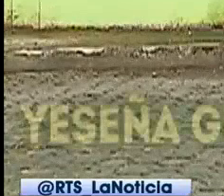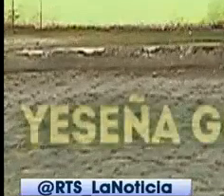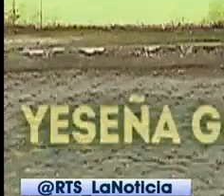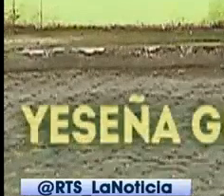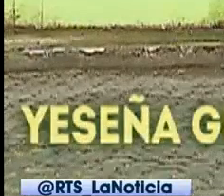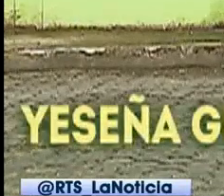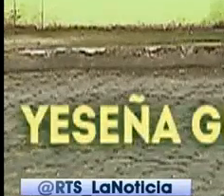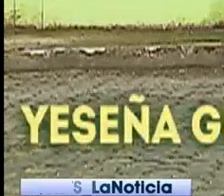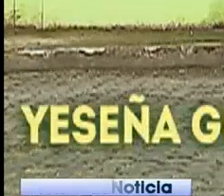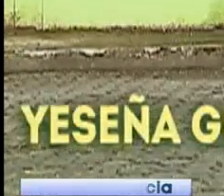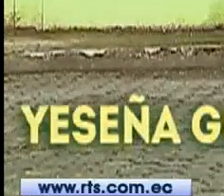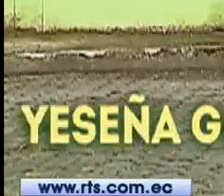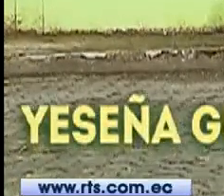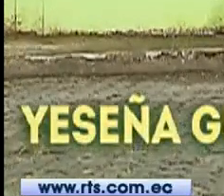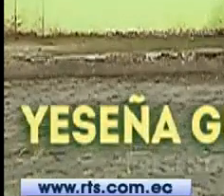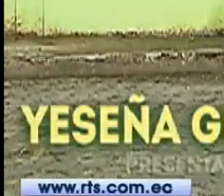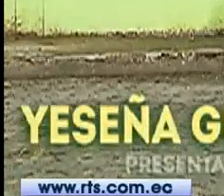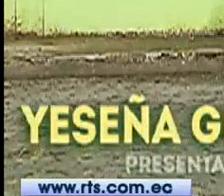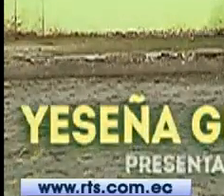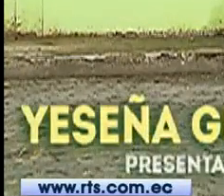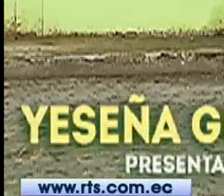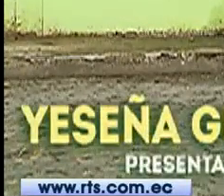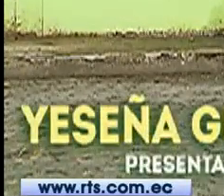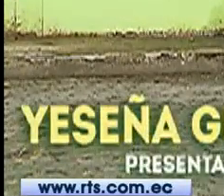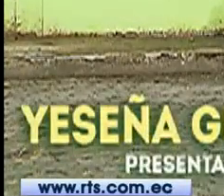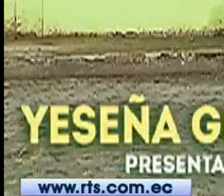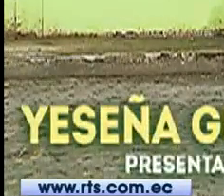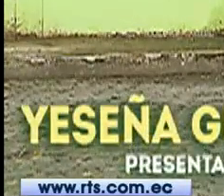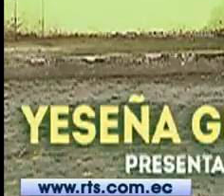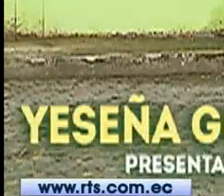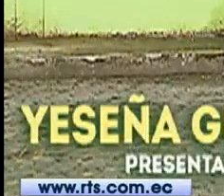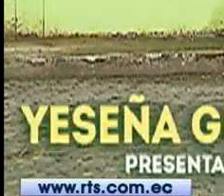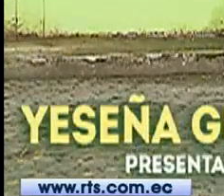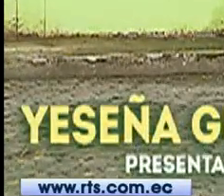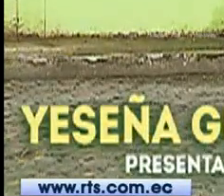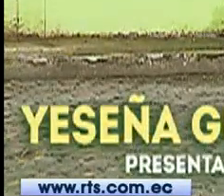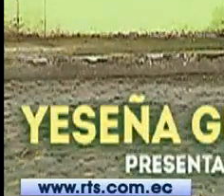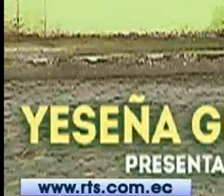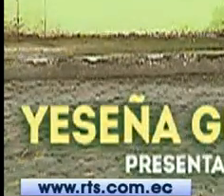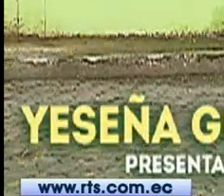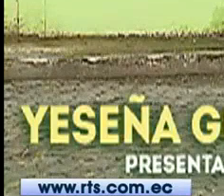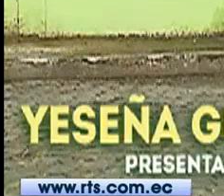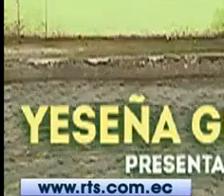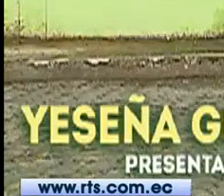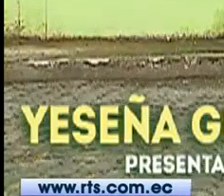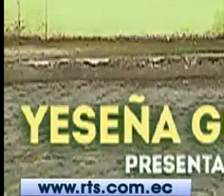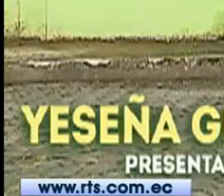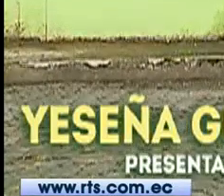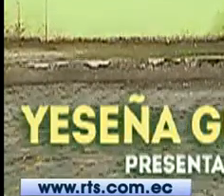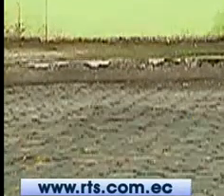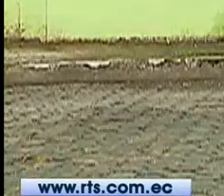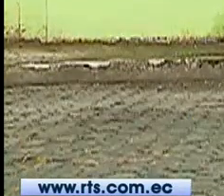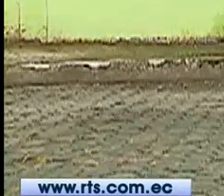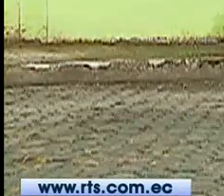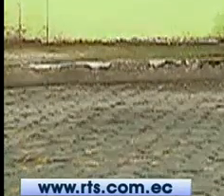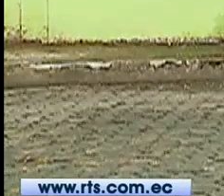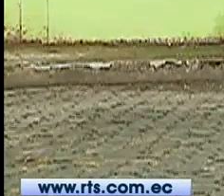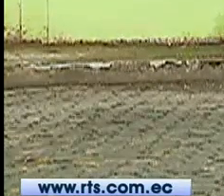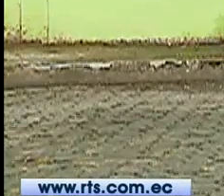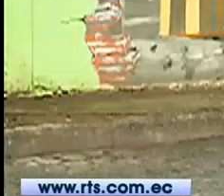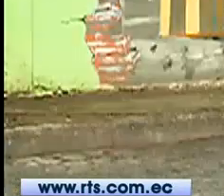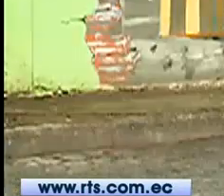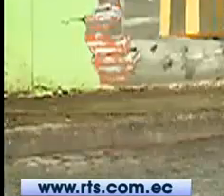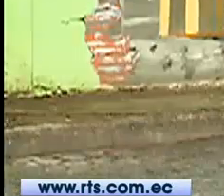exploraremos la cultura, diversidad y riqueza de la comuna de Llano Grande, ubicada en la parroquia Calderón, a 18 kilómetros al noroccidente de